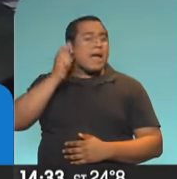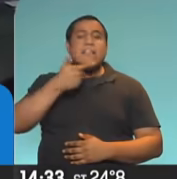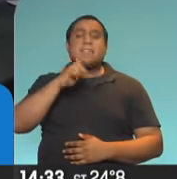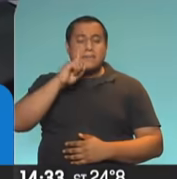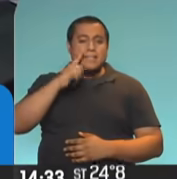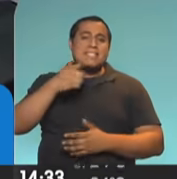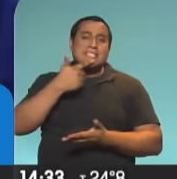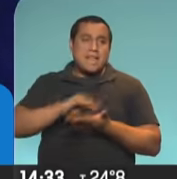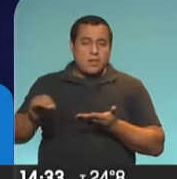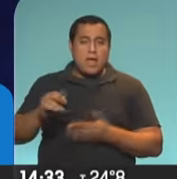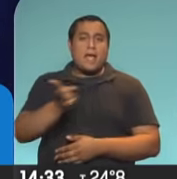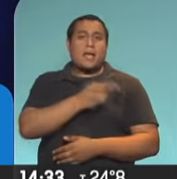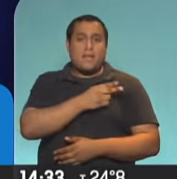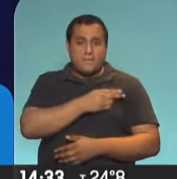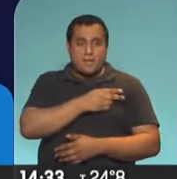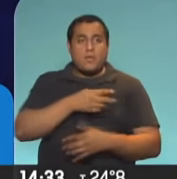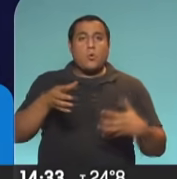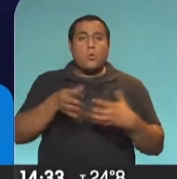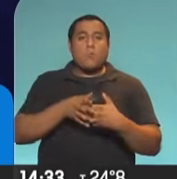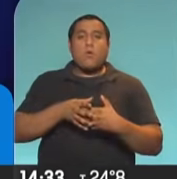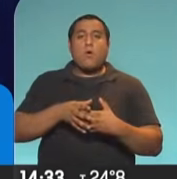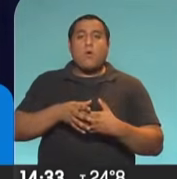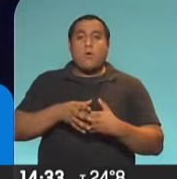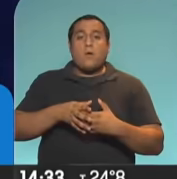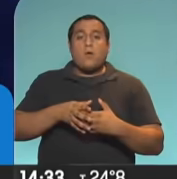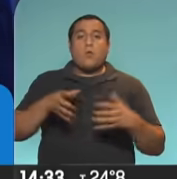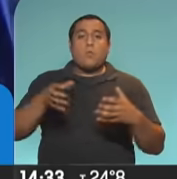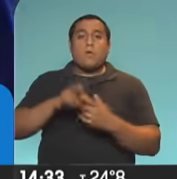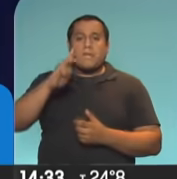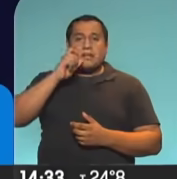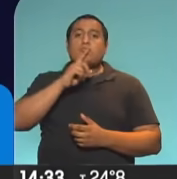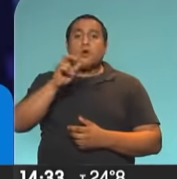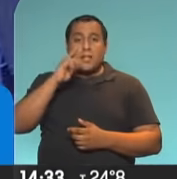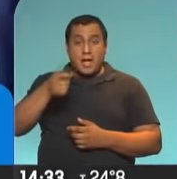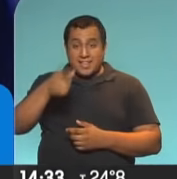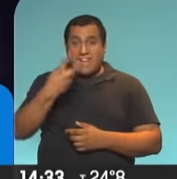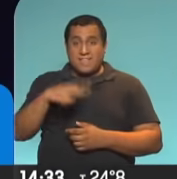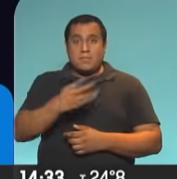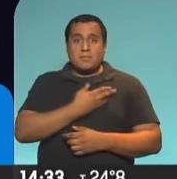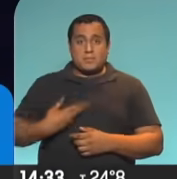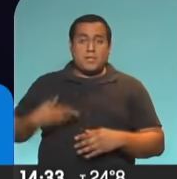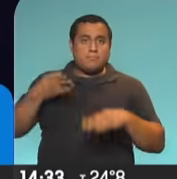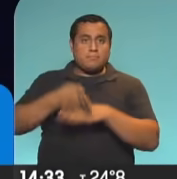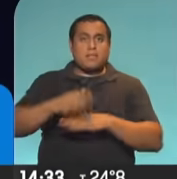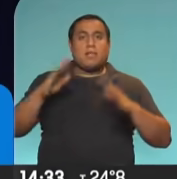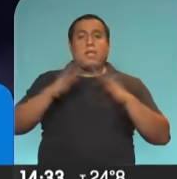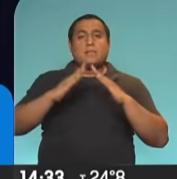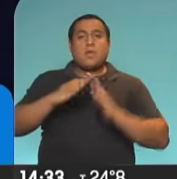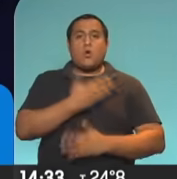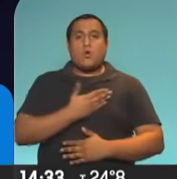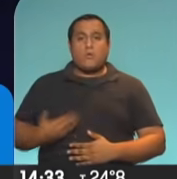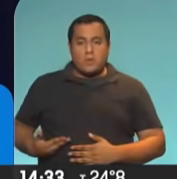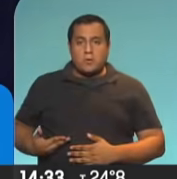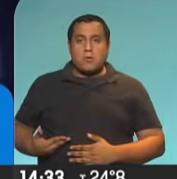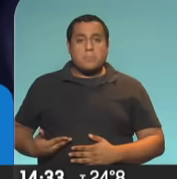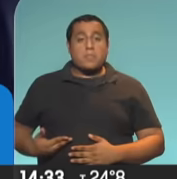senadora, jefa del bloque del Frente para la Victoria, ingresando entonces a la Casa de Gobierno. No se